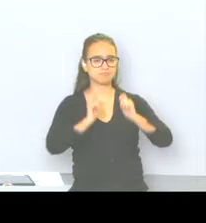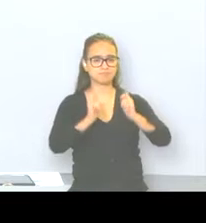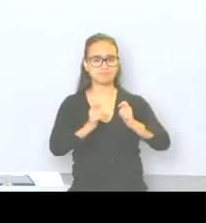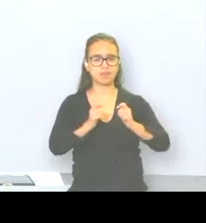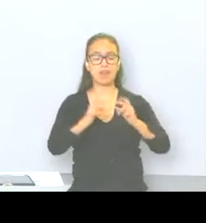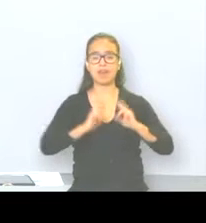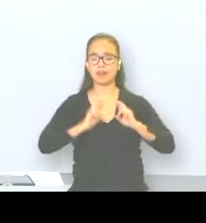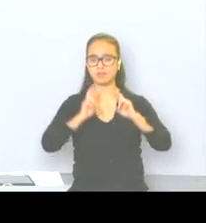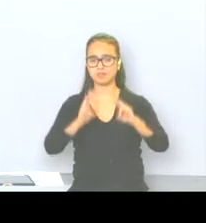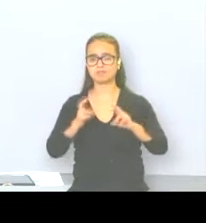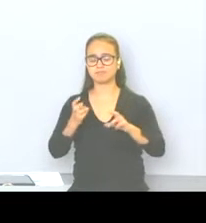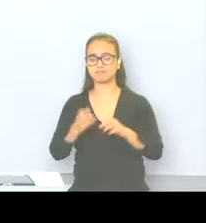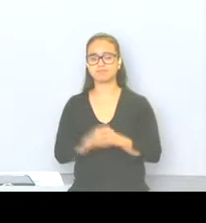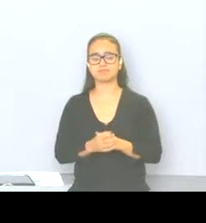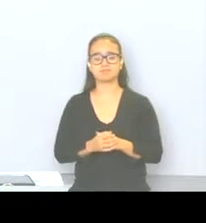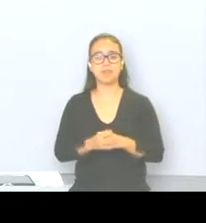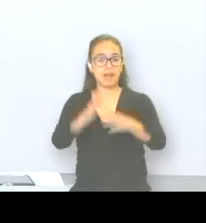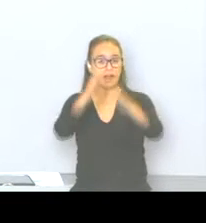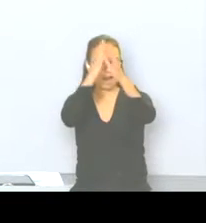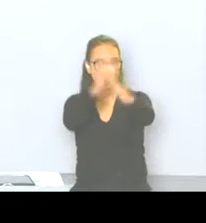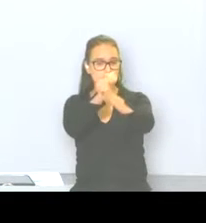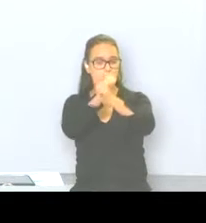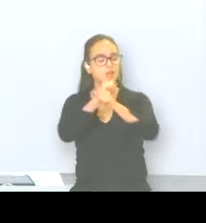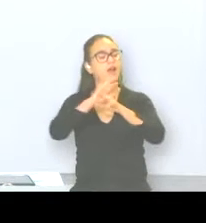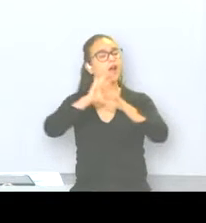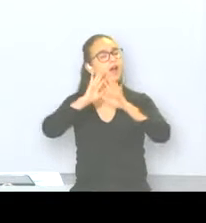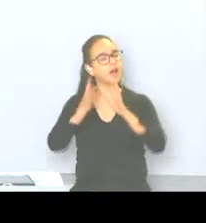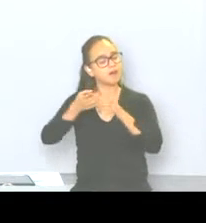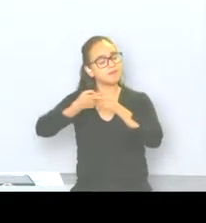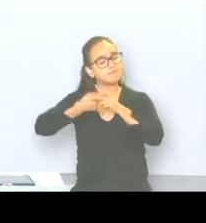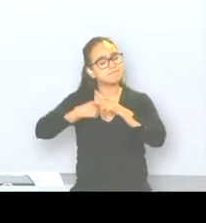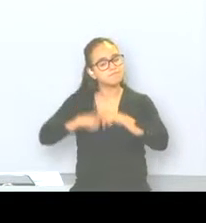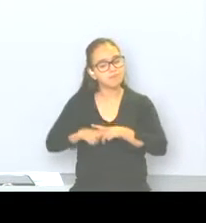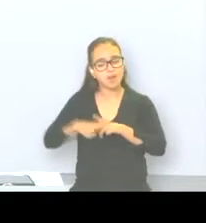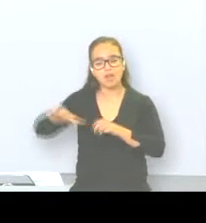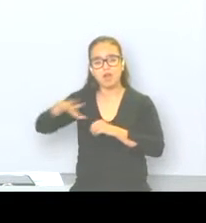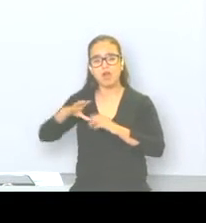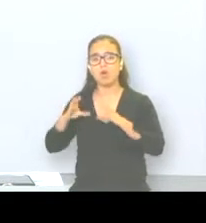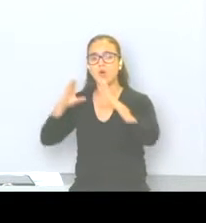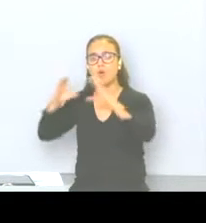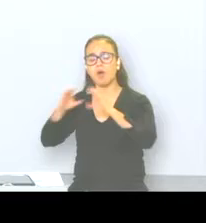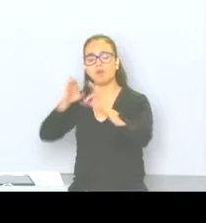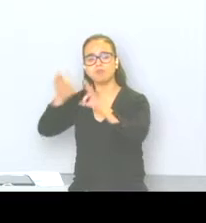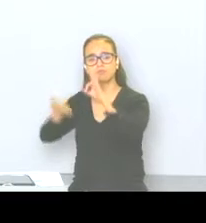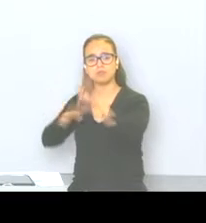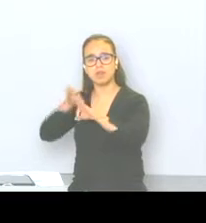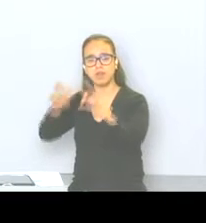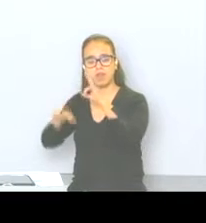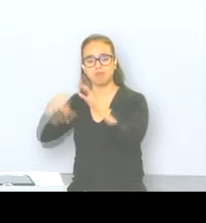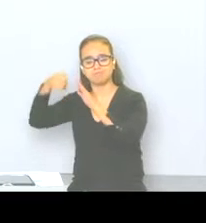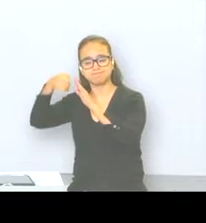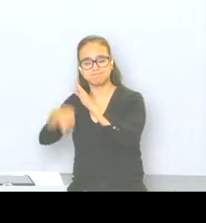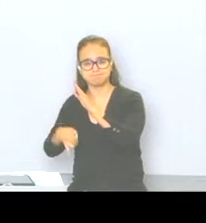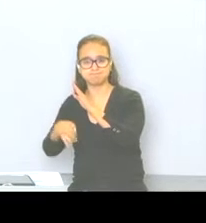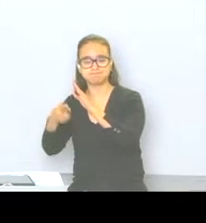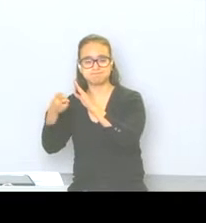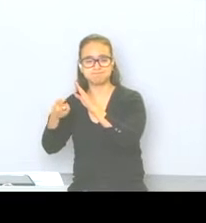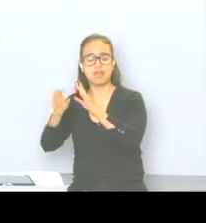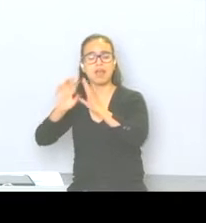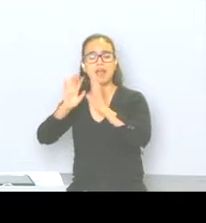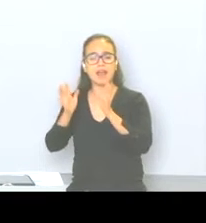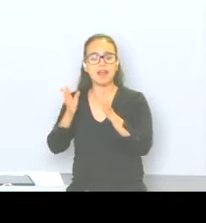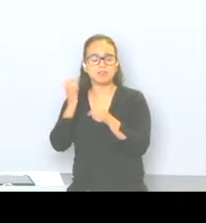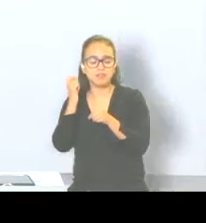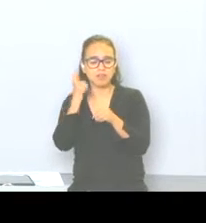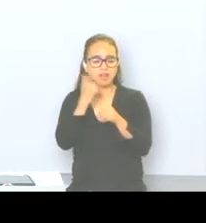ya puede empezar a funcionar el área de cuidados intensivos, por lo tanto ya también estaremos ubicando pacientes